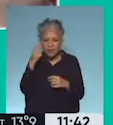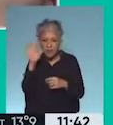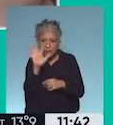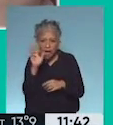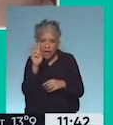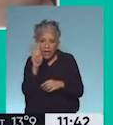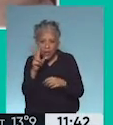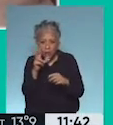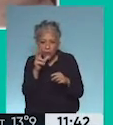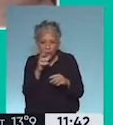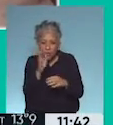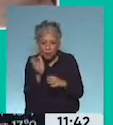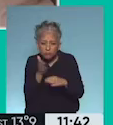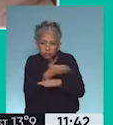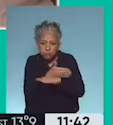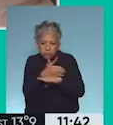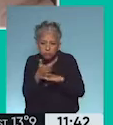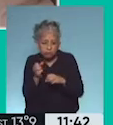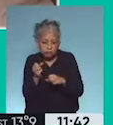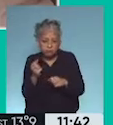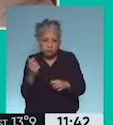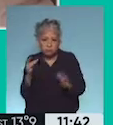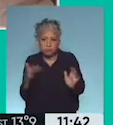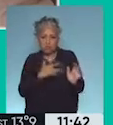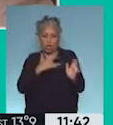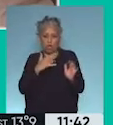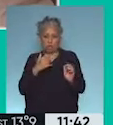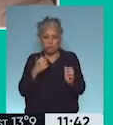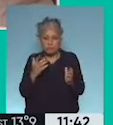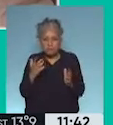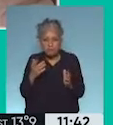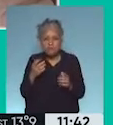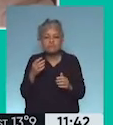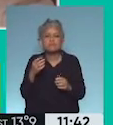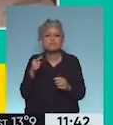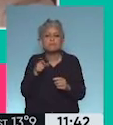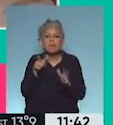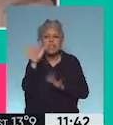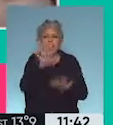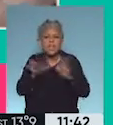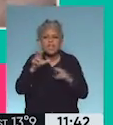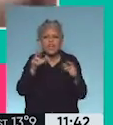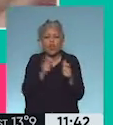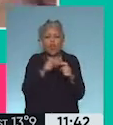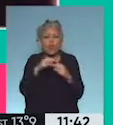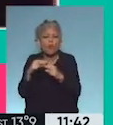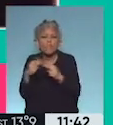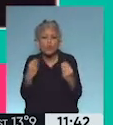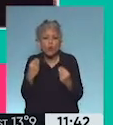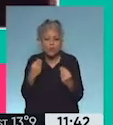de solo ver el tráiler ya nos dan ganas de ver este documental. ¿Qué, cómo fue realizarlo? Bueno,